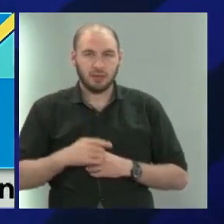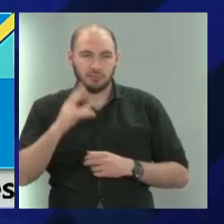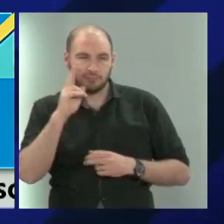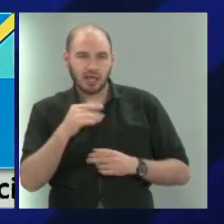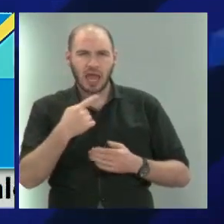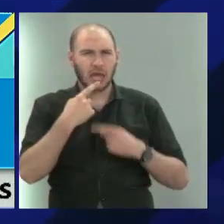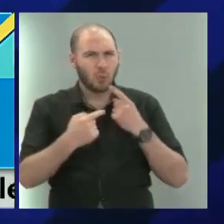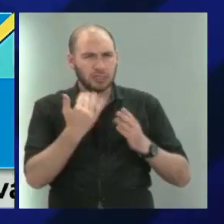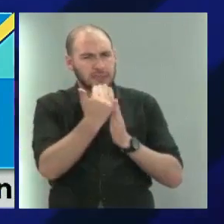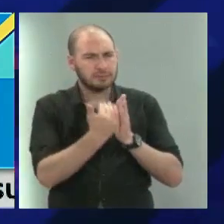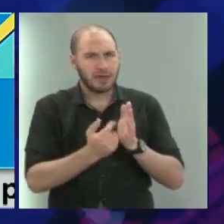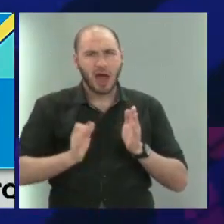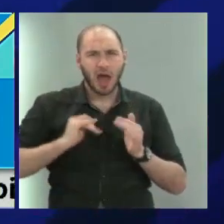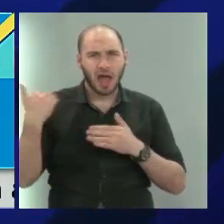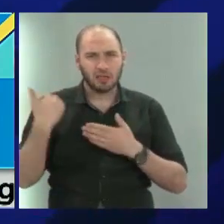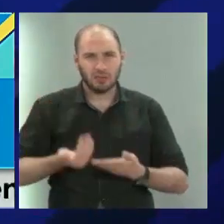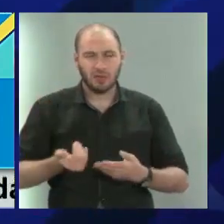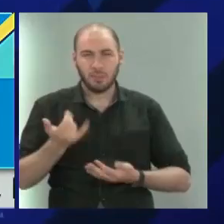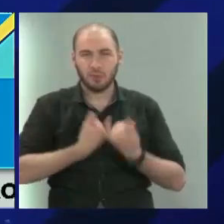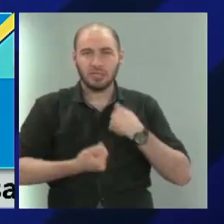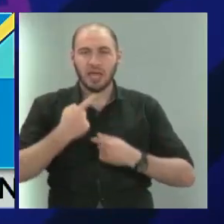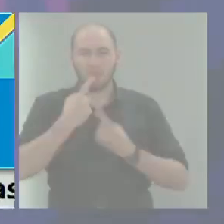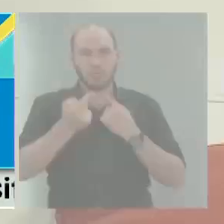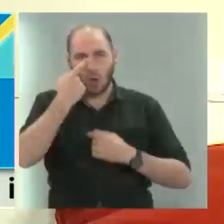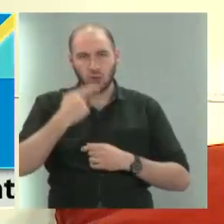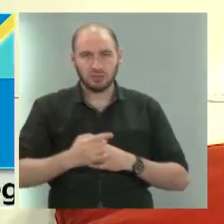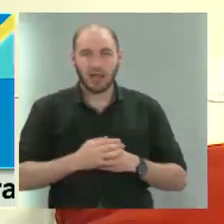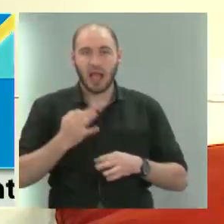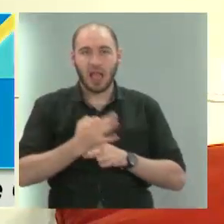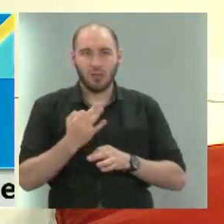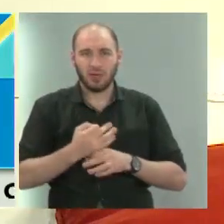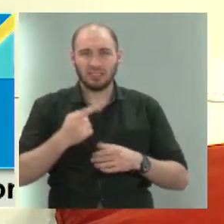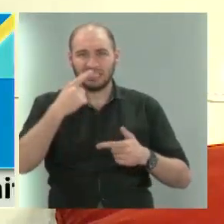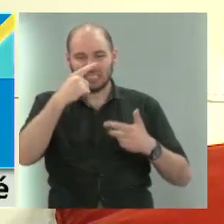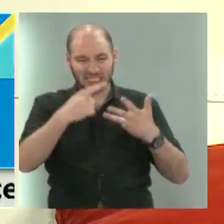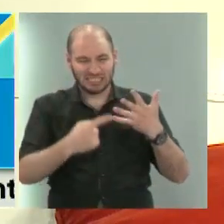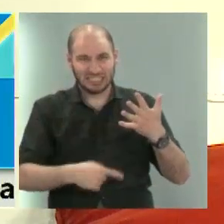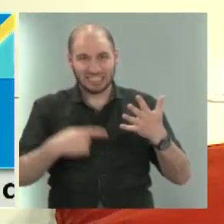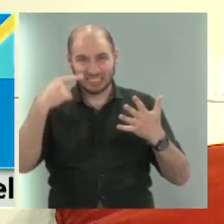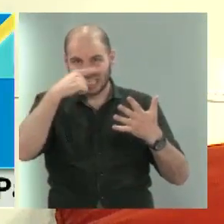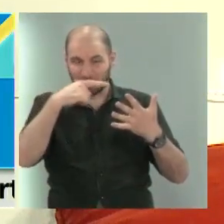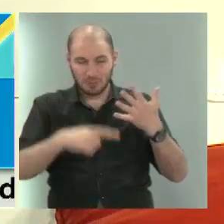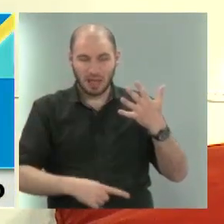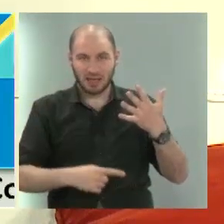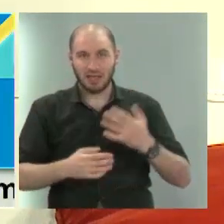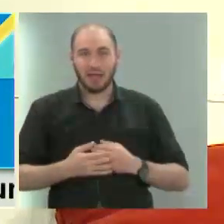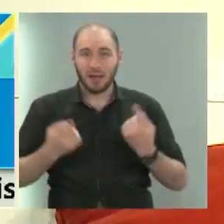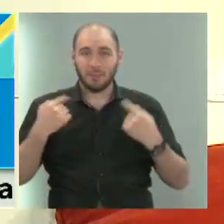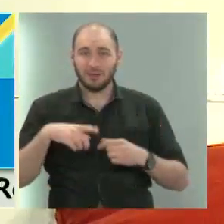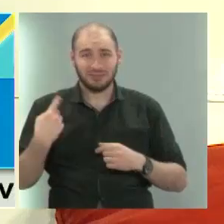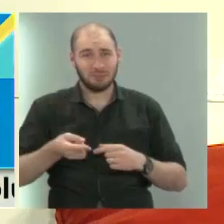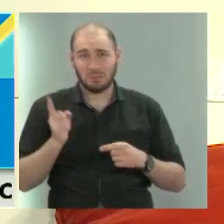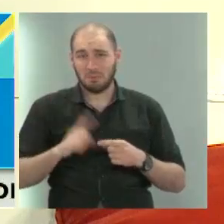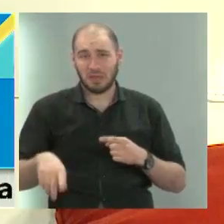las encuestas de los últimos años, ahora me decían que hay una encuesta última que la educación salió séptima, de 10 salió séptima, pero siempre andamos